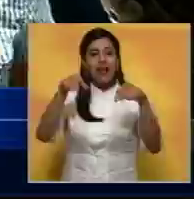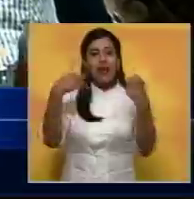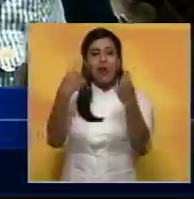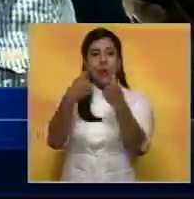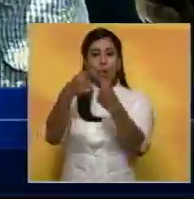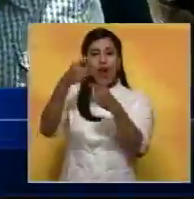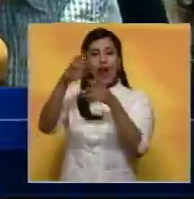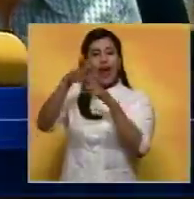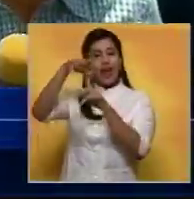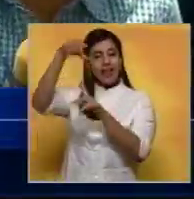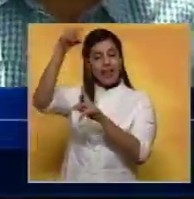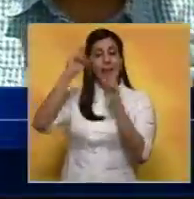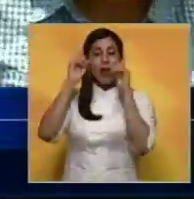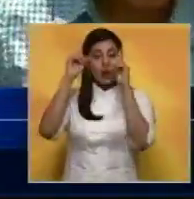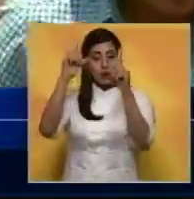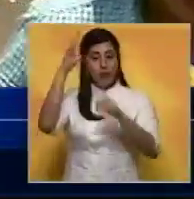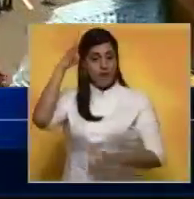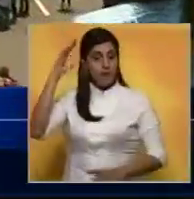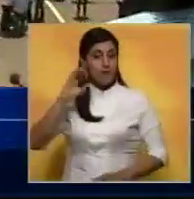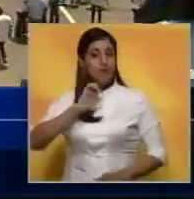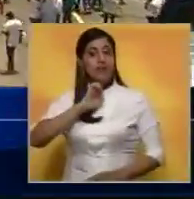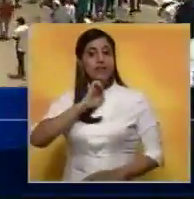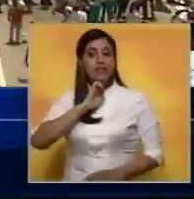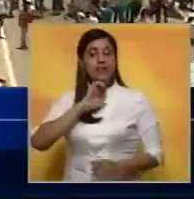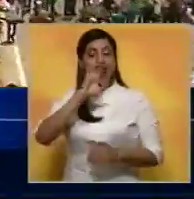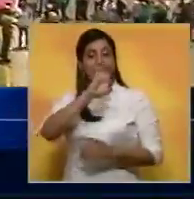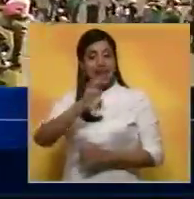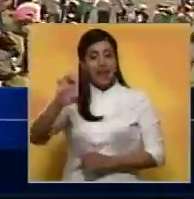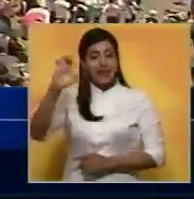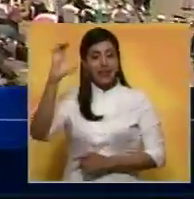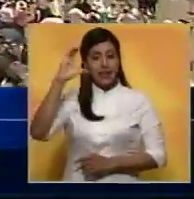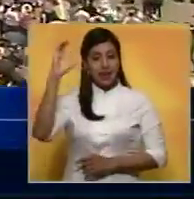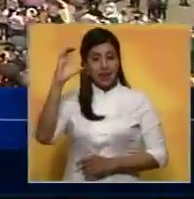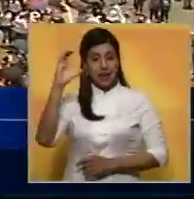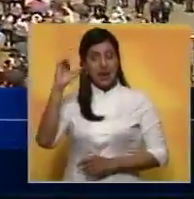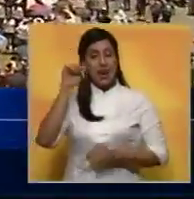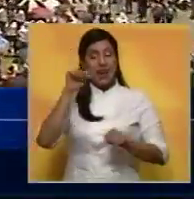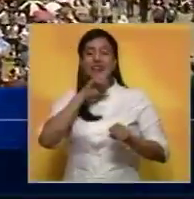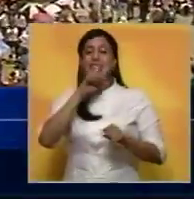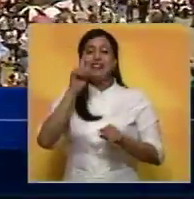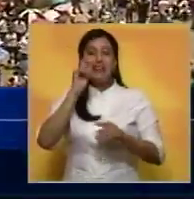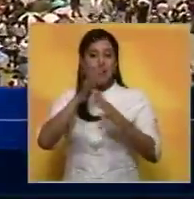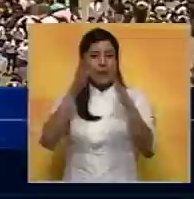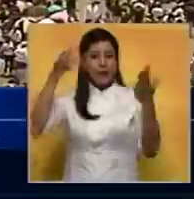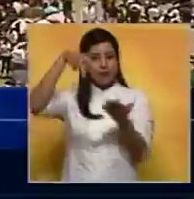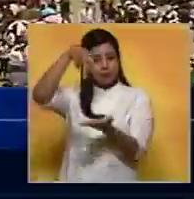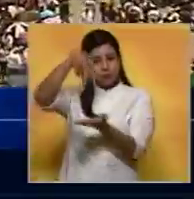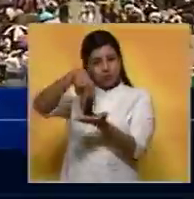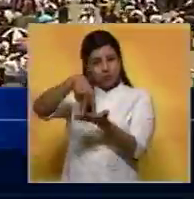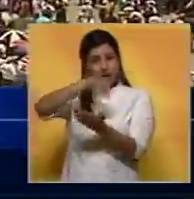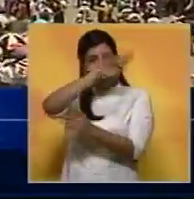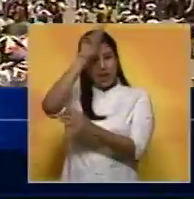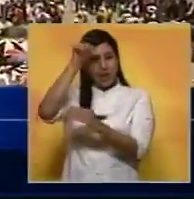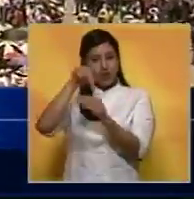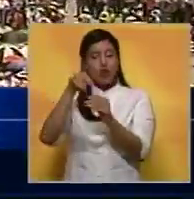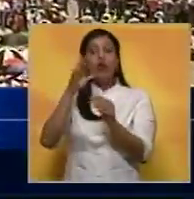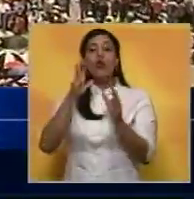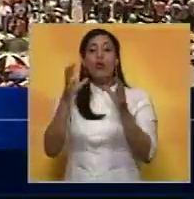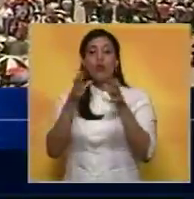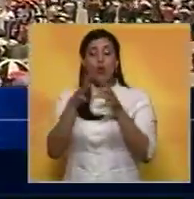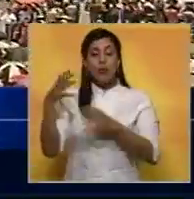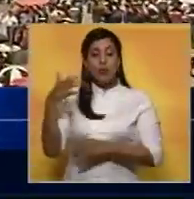el distribuidor Altamira de la autopista Francisco Fajardo en el este de Caracas, en el denominado Gran Plantón Nacional, según la Mesa de la